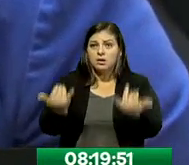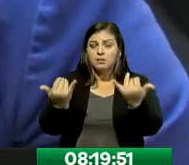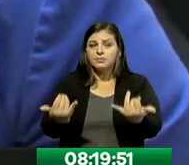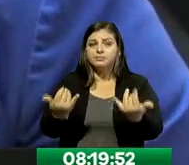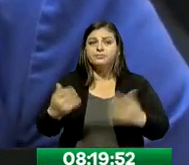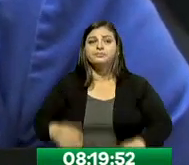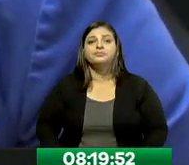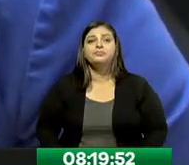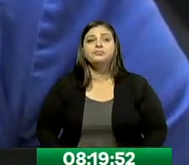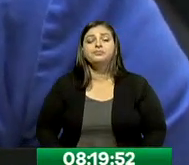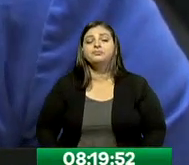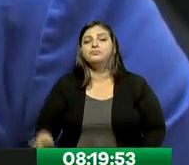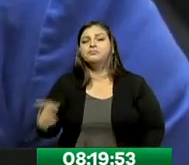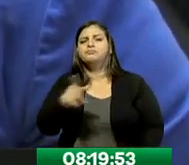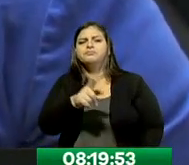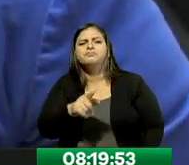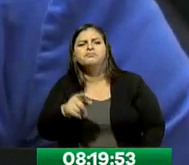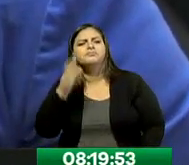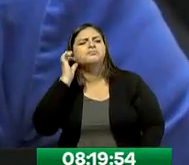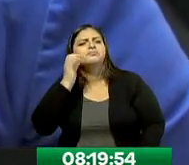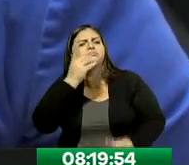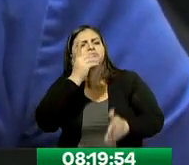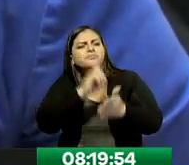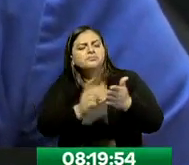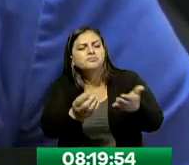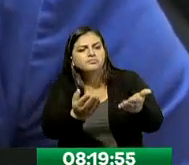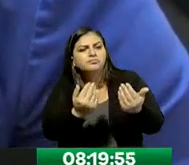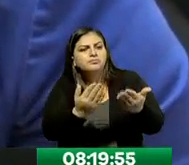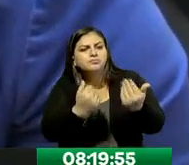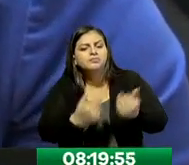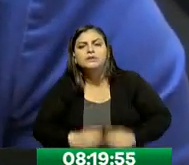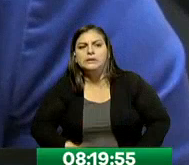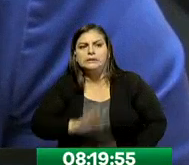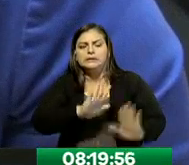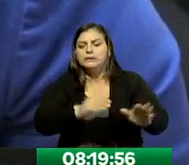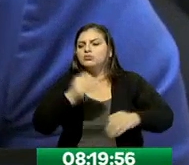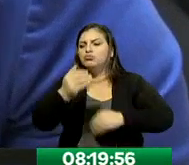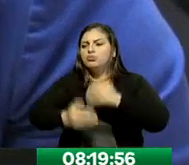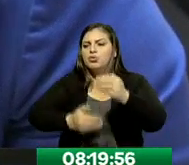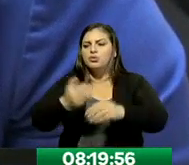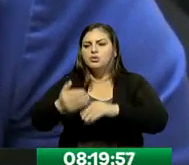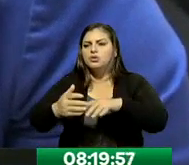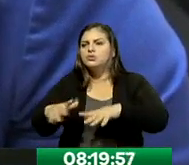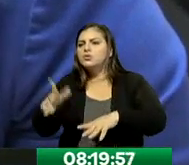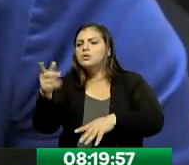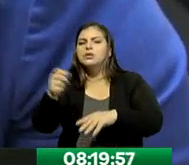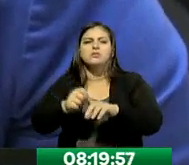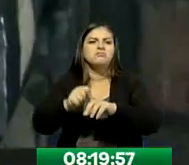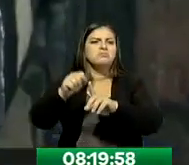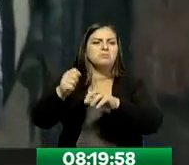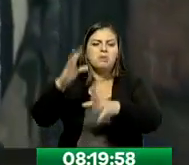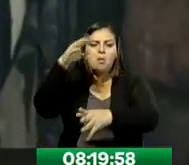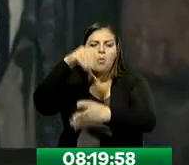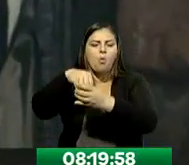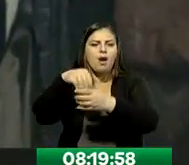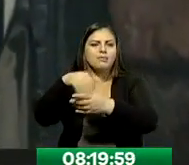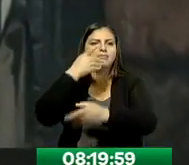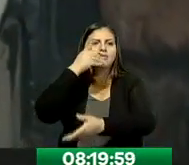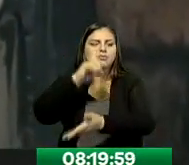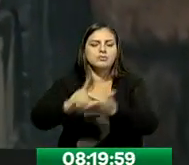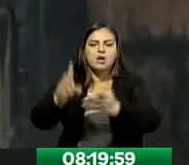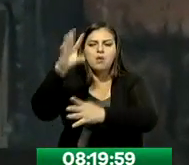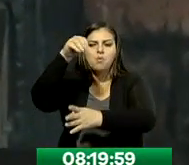y tratar de darle la confianza, porque delitos como estos comienzan primero con unas agresiones que no